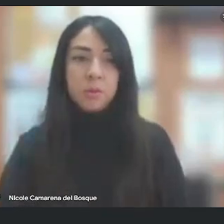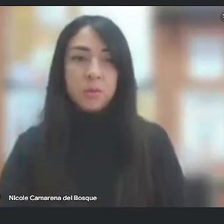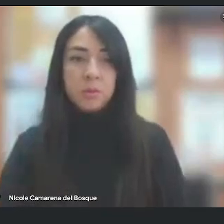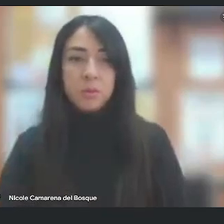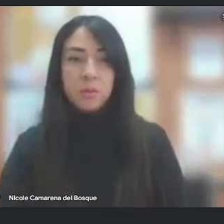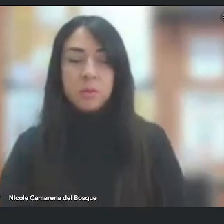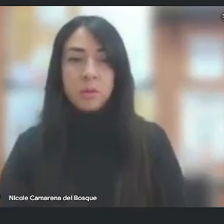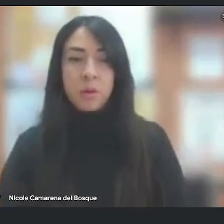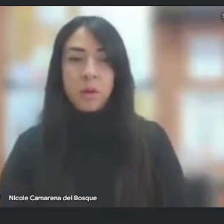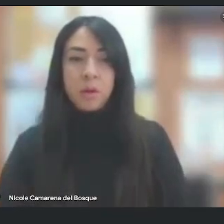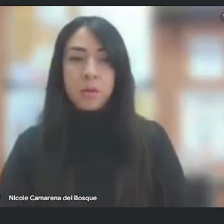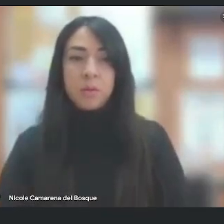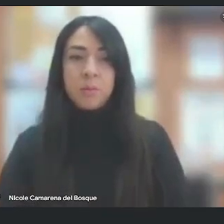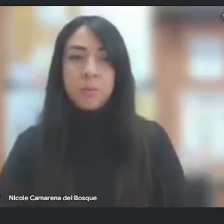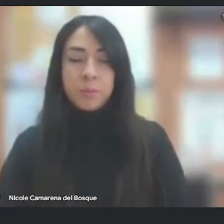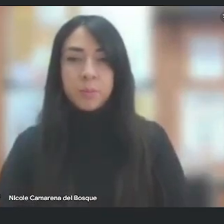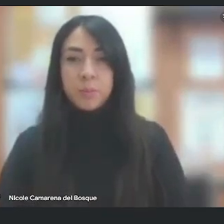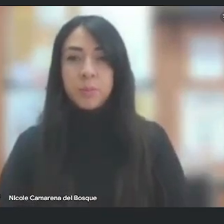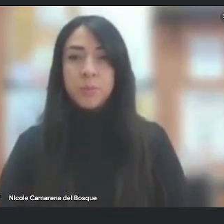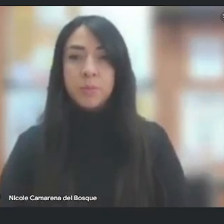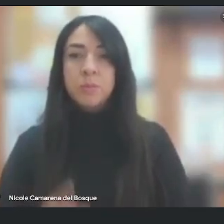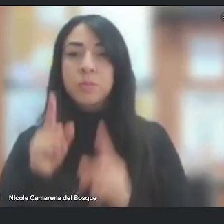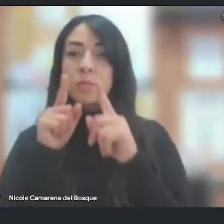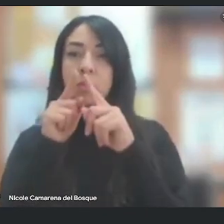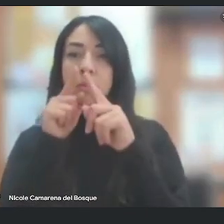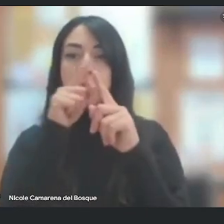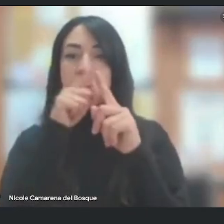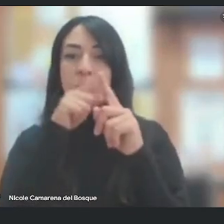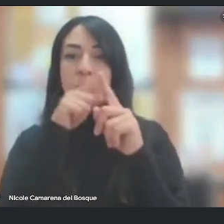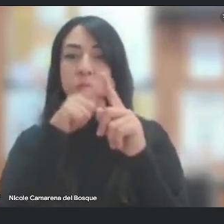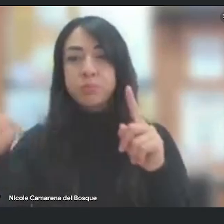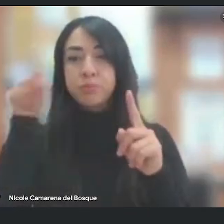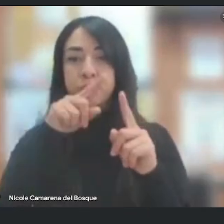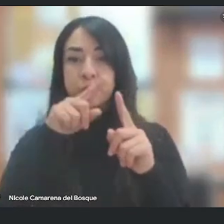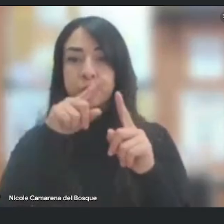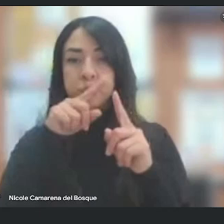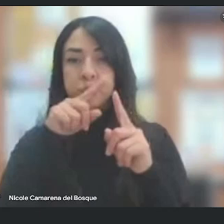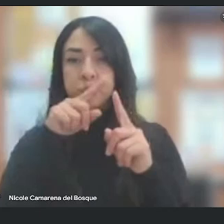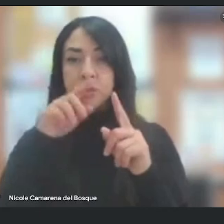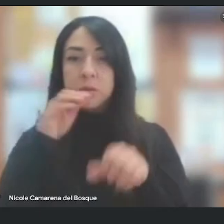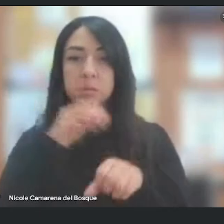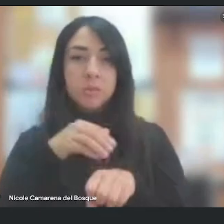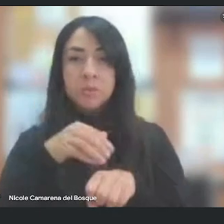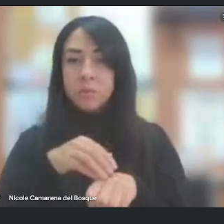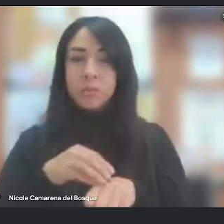veces pues los compramos a que hayan sido donados, ¿verdad?